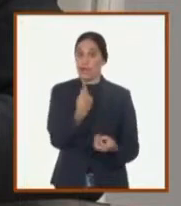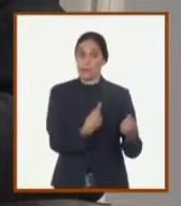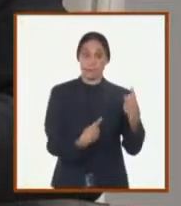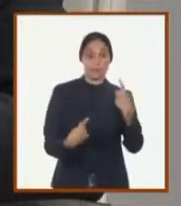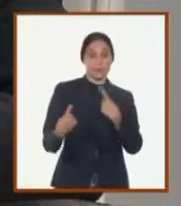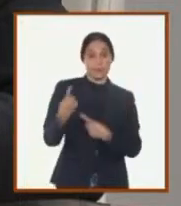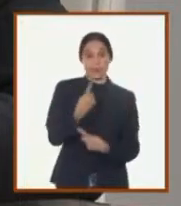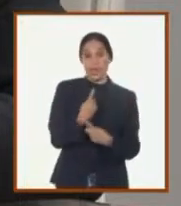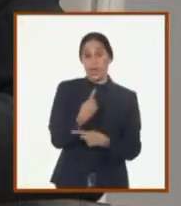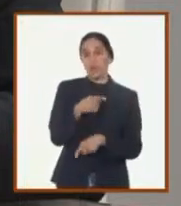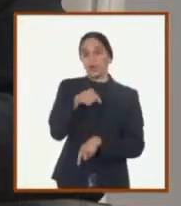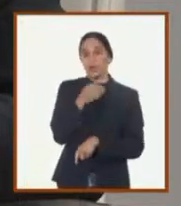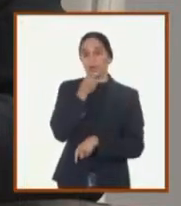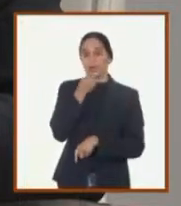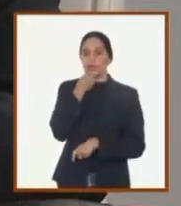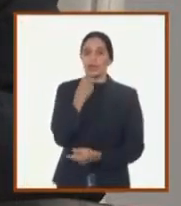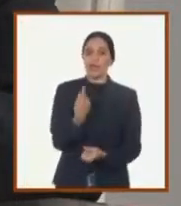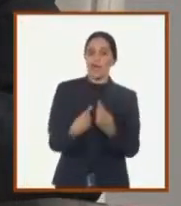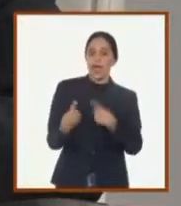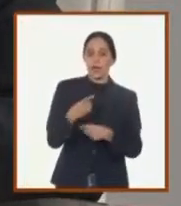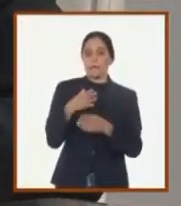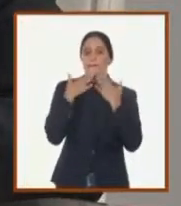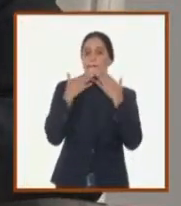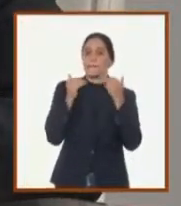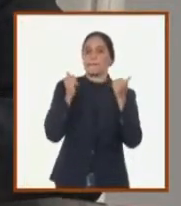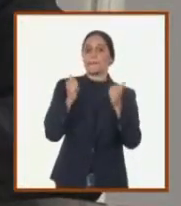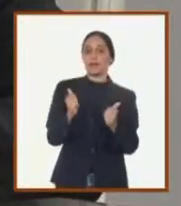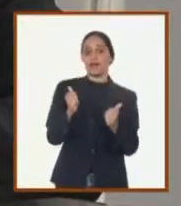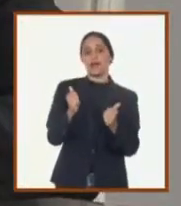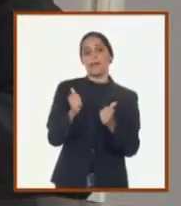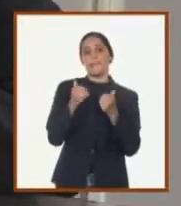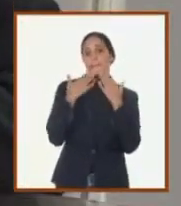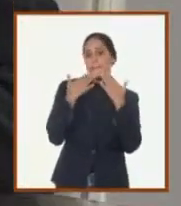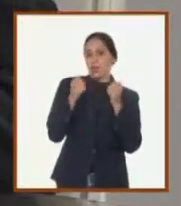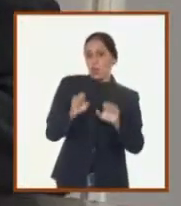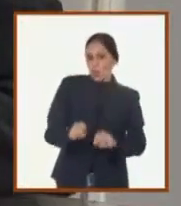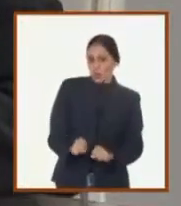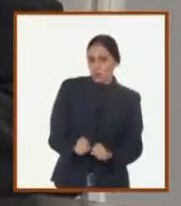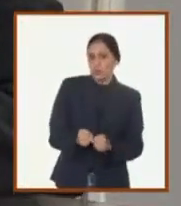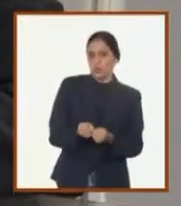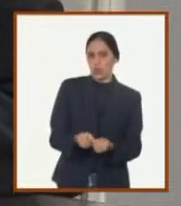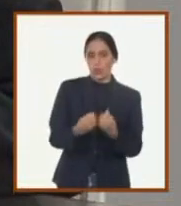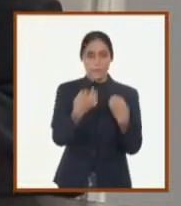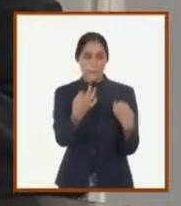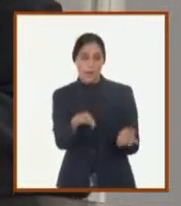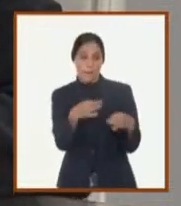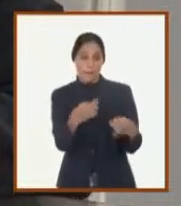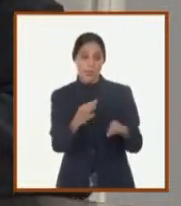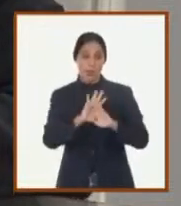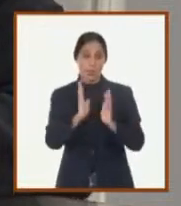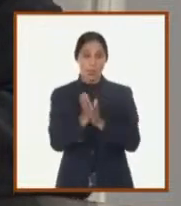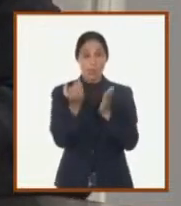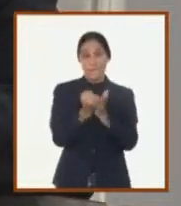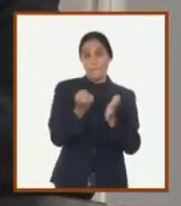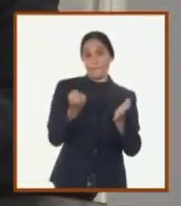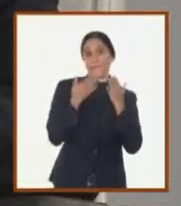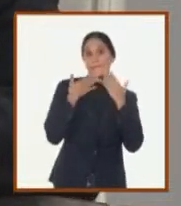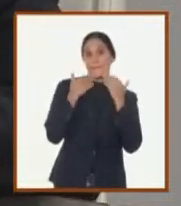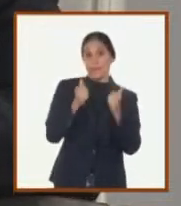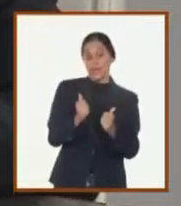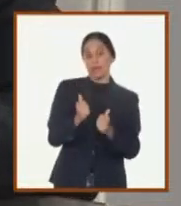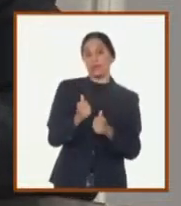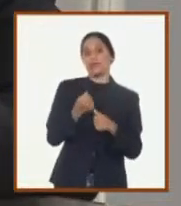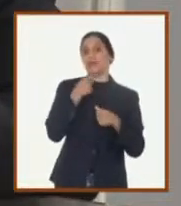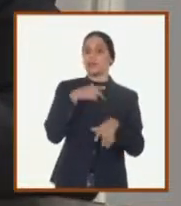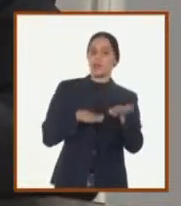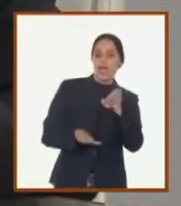en que podían mantenerse ya eh un mejor control de la documentación estaba el celo siempre que fue posible Incluso